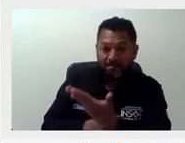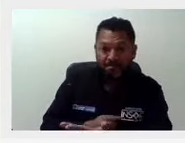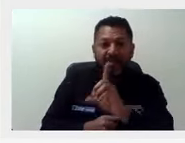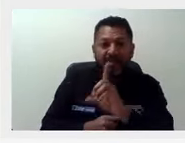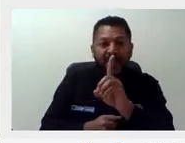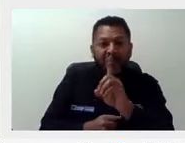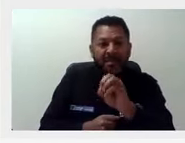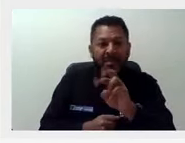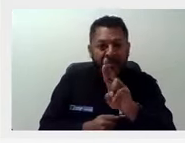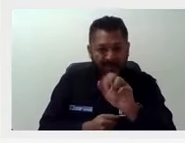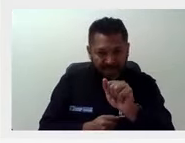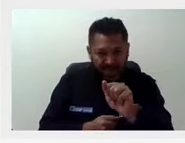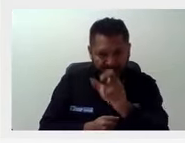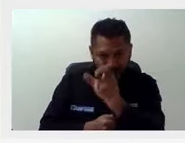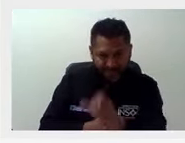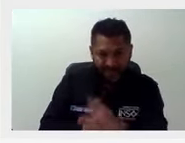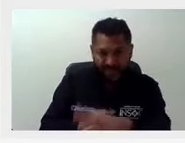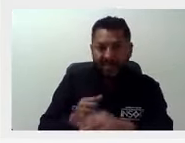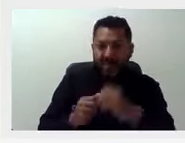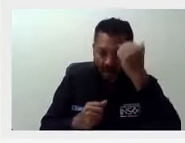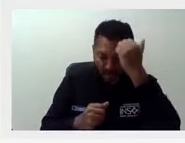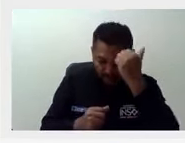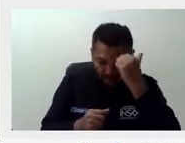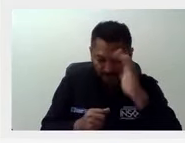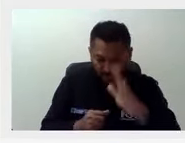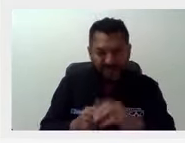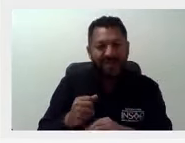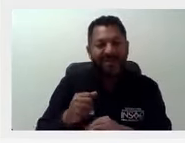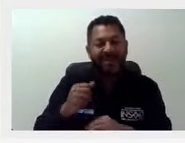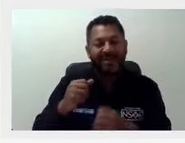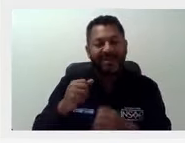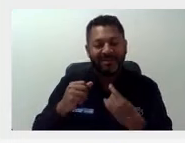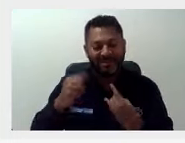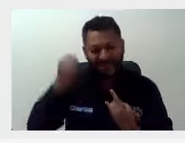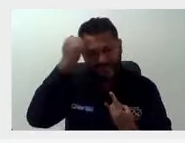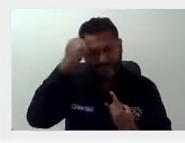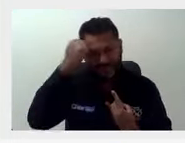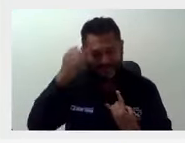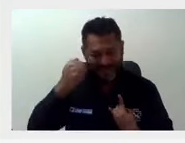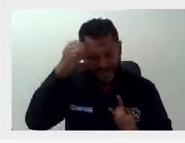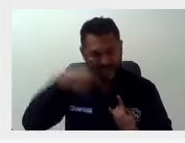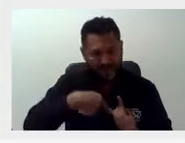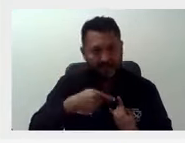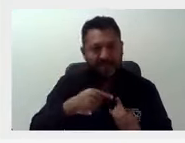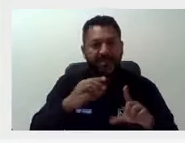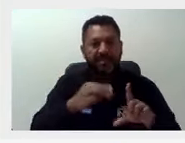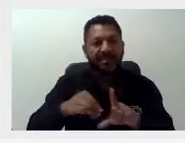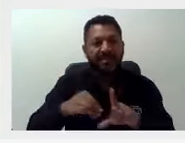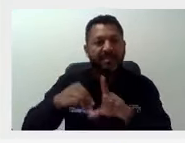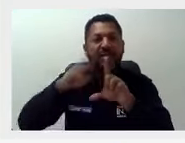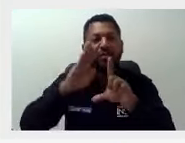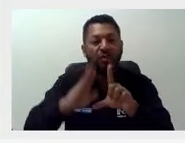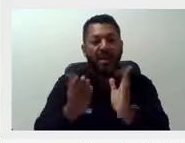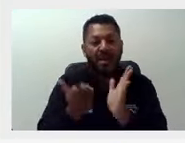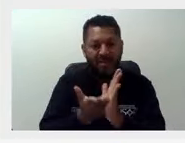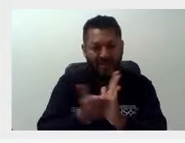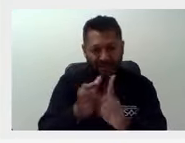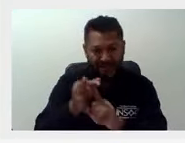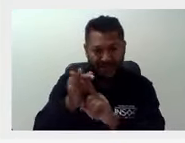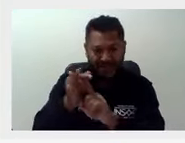Mancarrés. Ella es maestra de la Universidad Pedagógica Nacional, de la Licenciatura en Educación Especial.